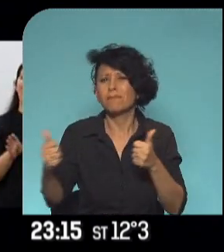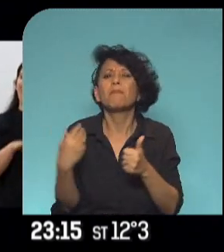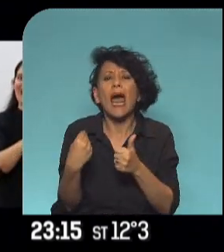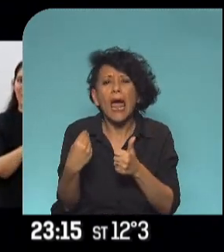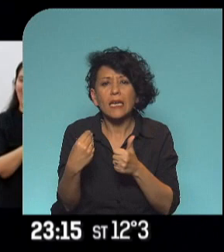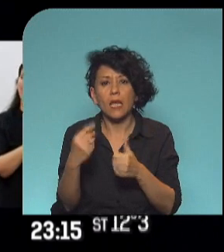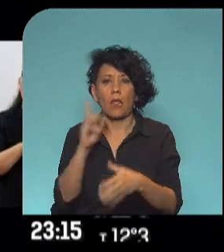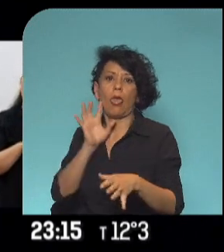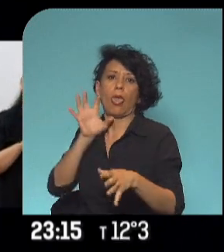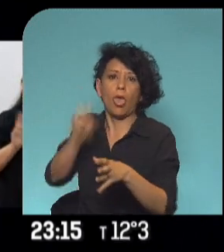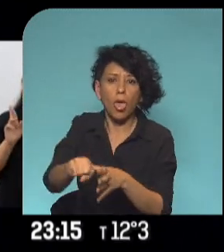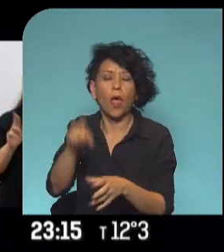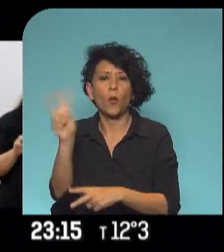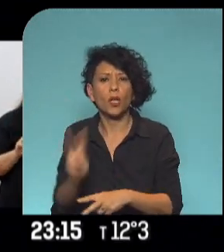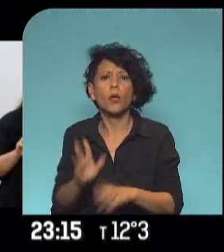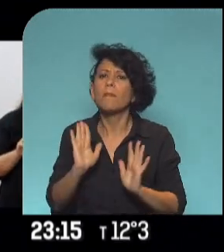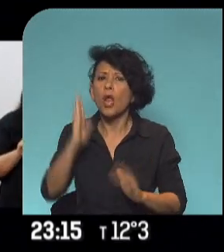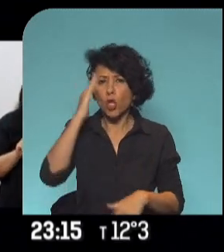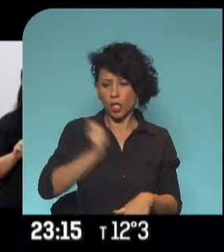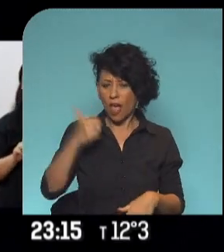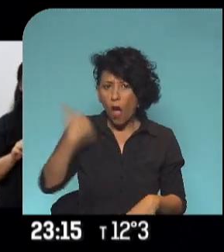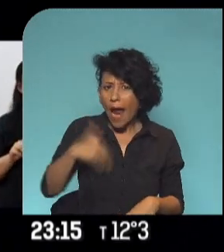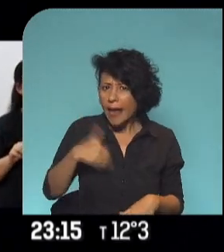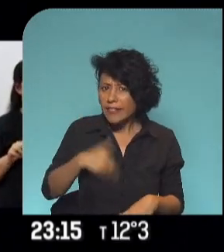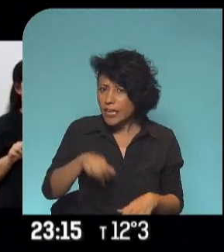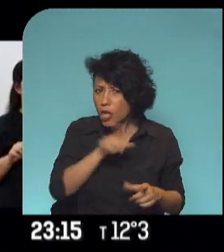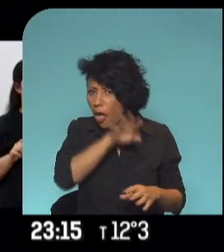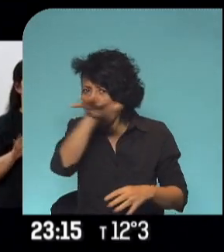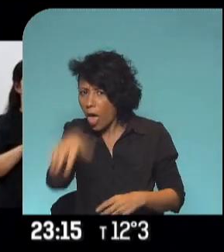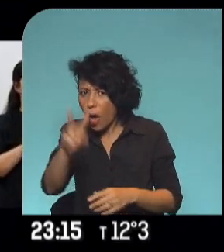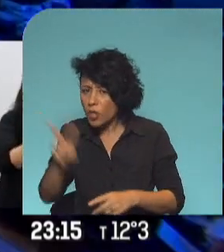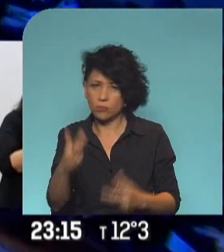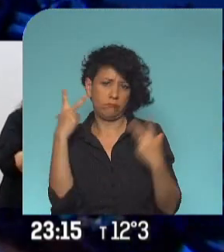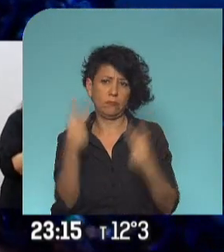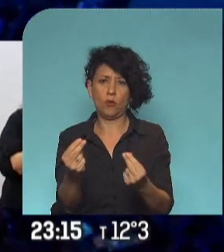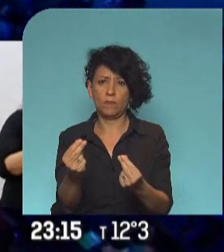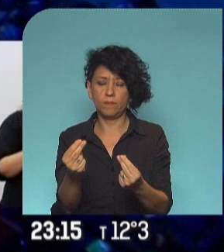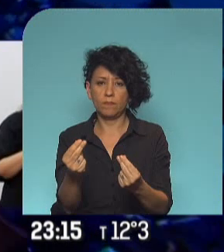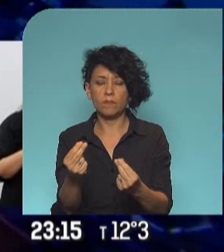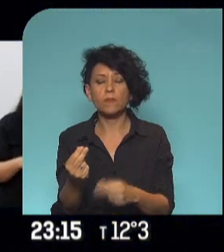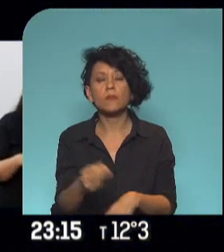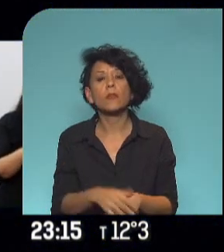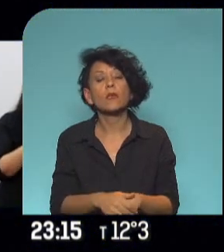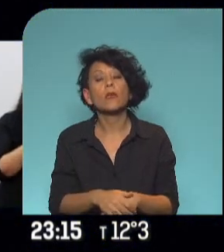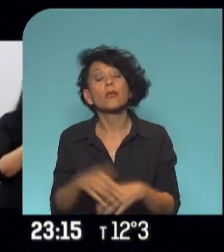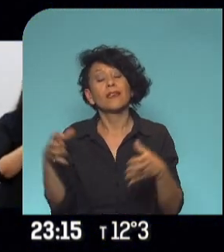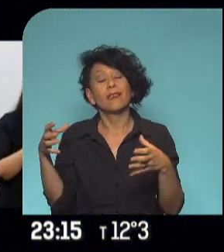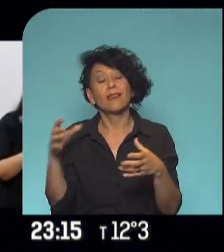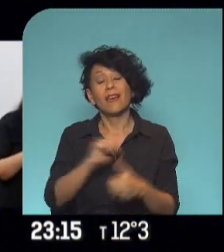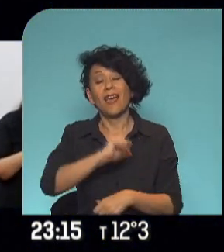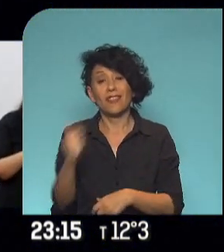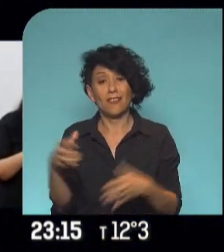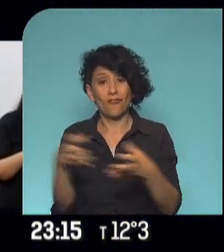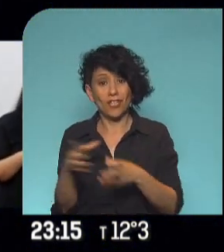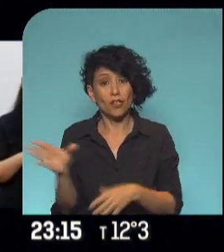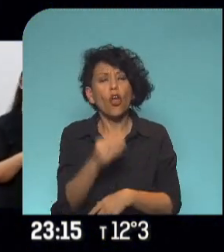Espero, presidente, que ningún soldado argentino termine en tierra venezolana. El candidato del Frente Todos nos dice